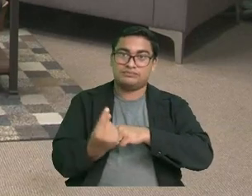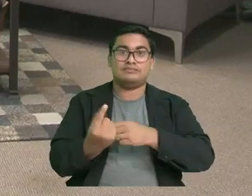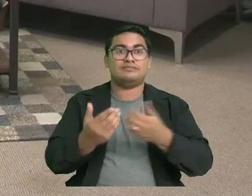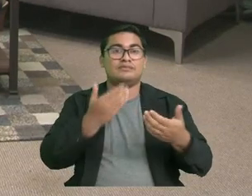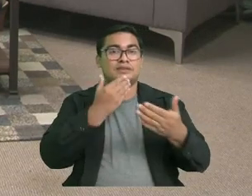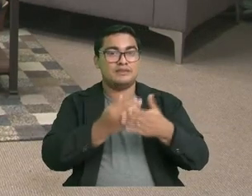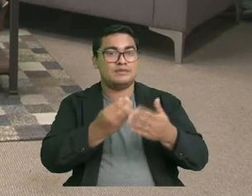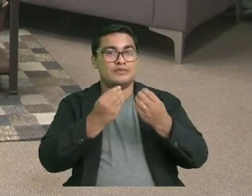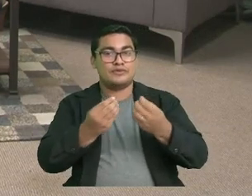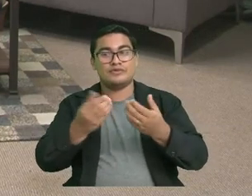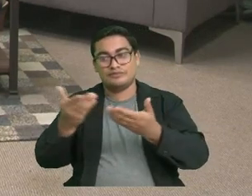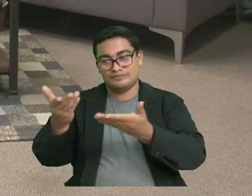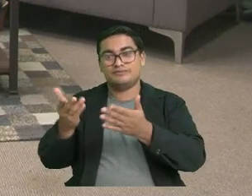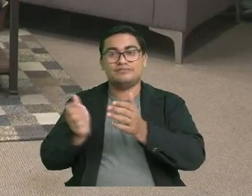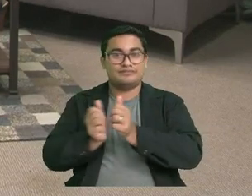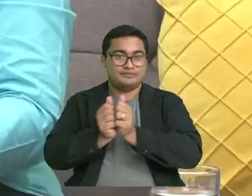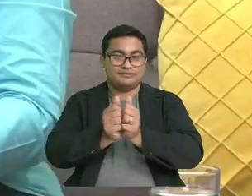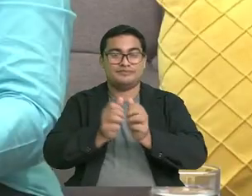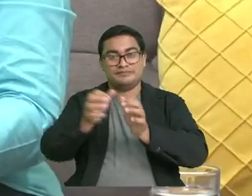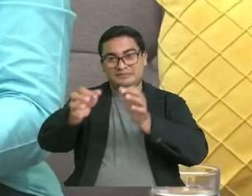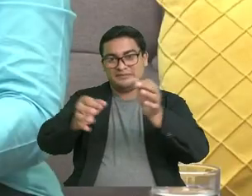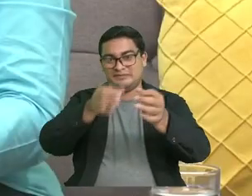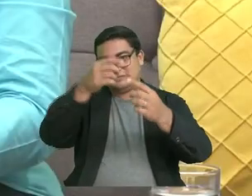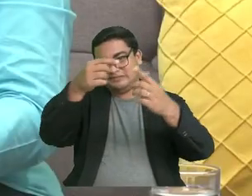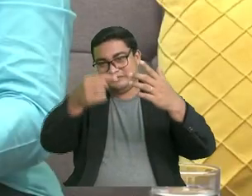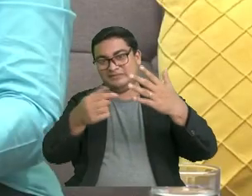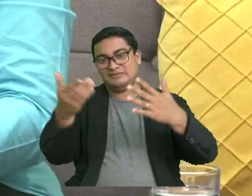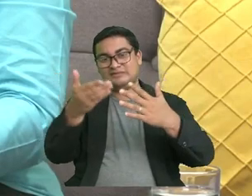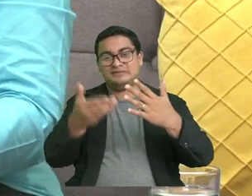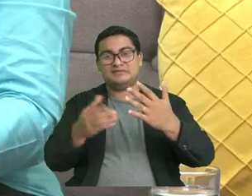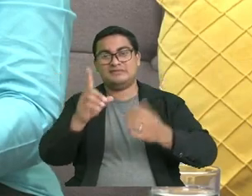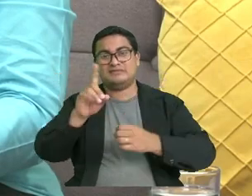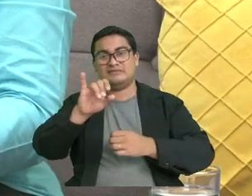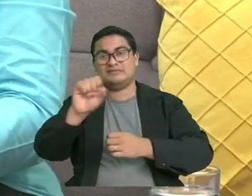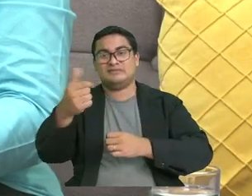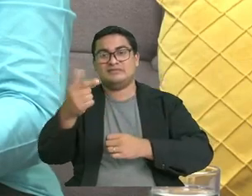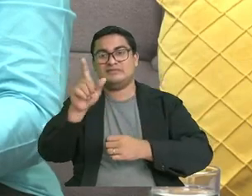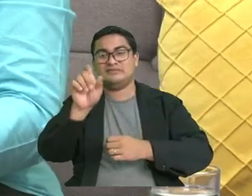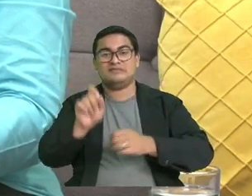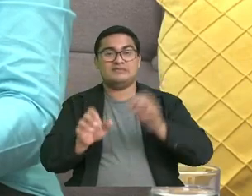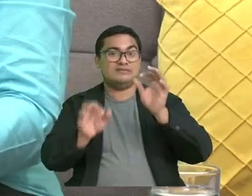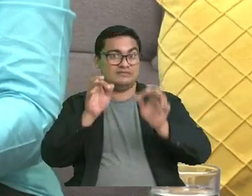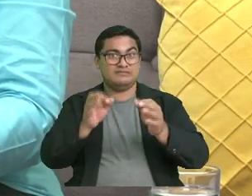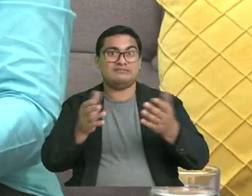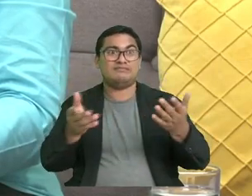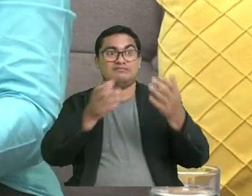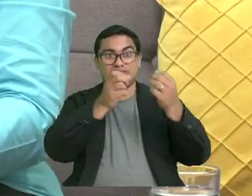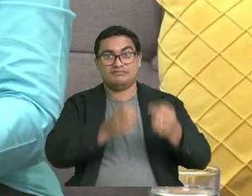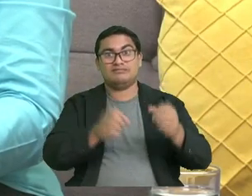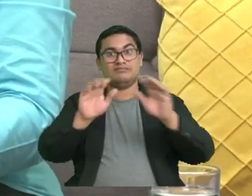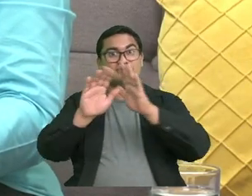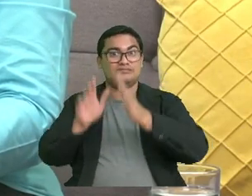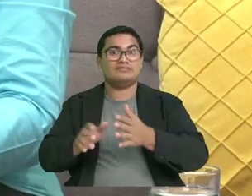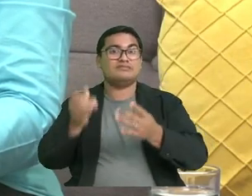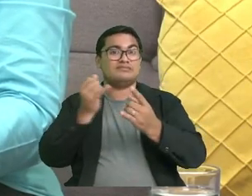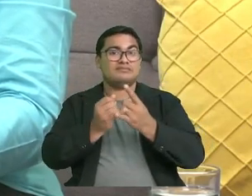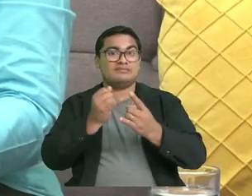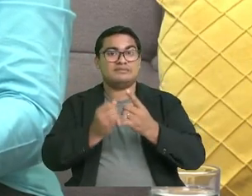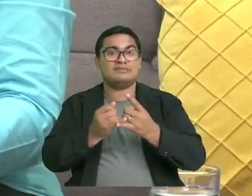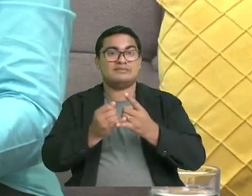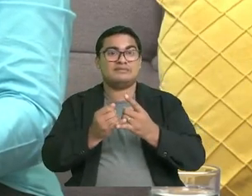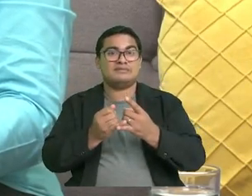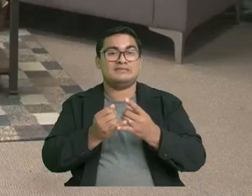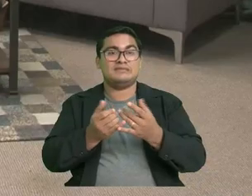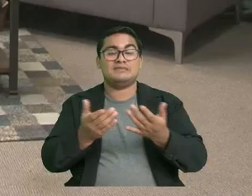por su grata explicación desde una perspectiva bastante importante, la equidad de género. La equidad de género. Y este,